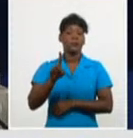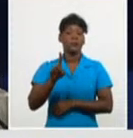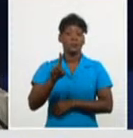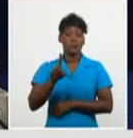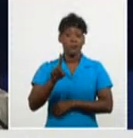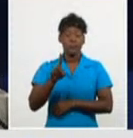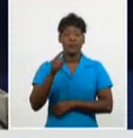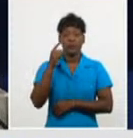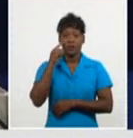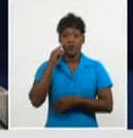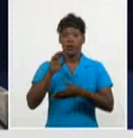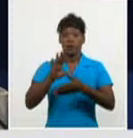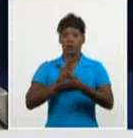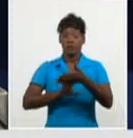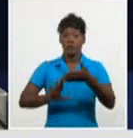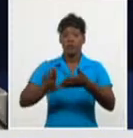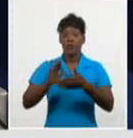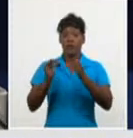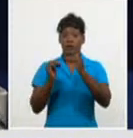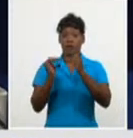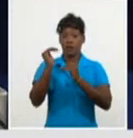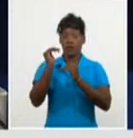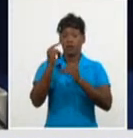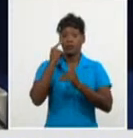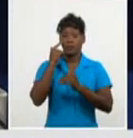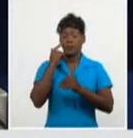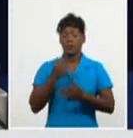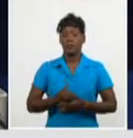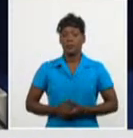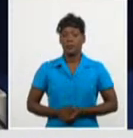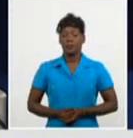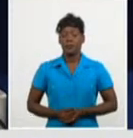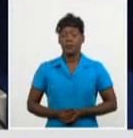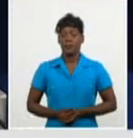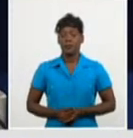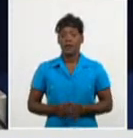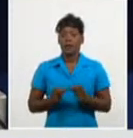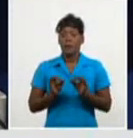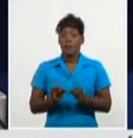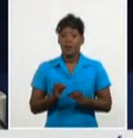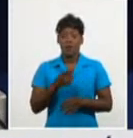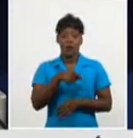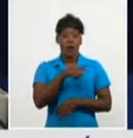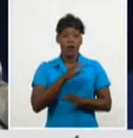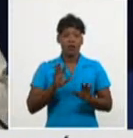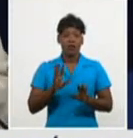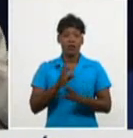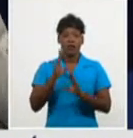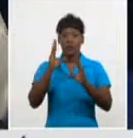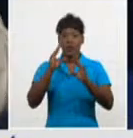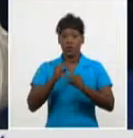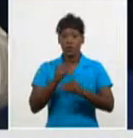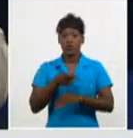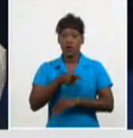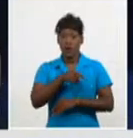región. Así, hasta la noche de ayer, las 12 de la noche de